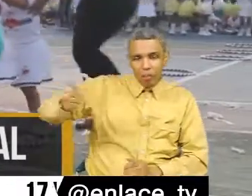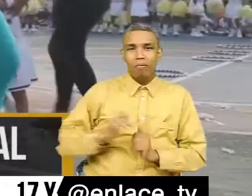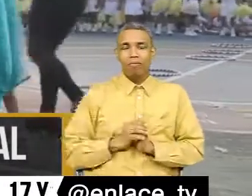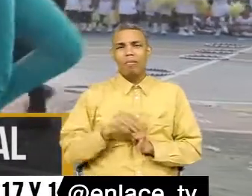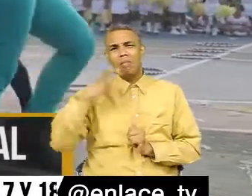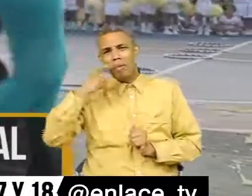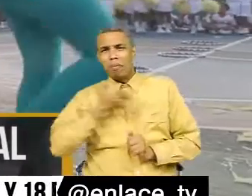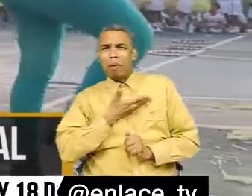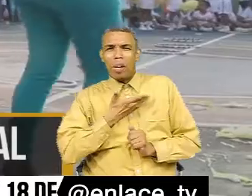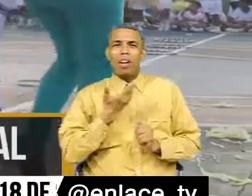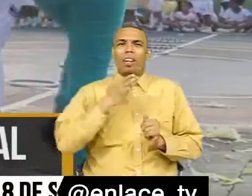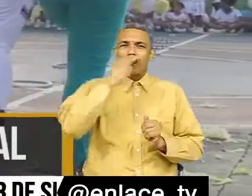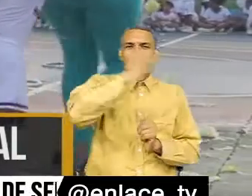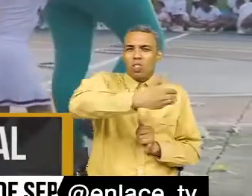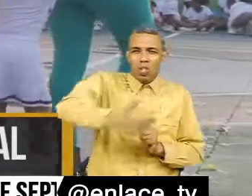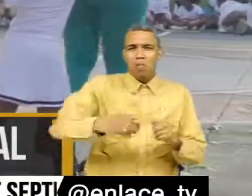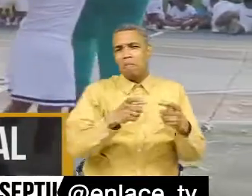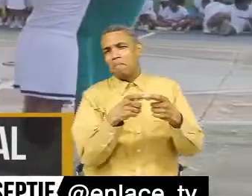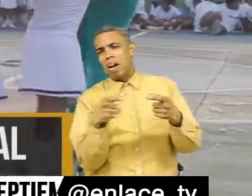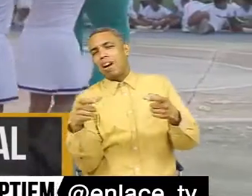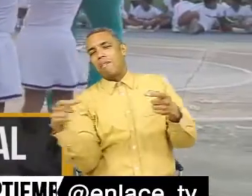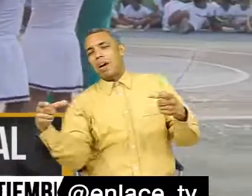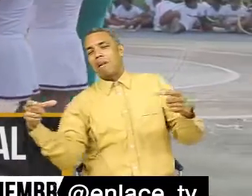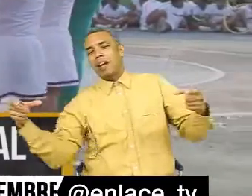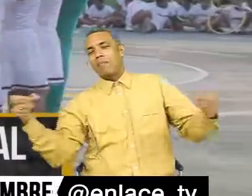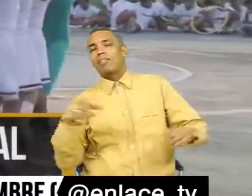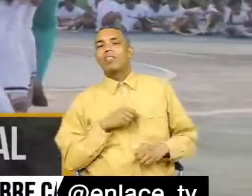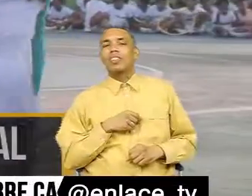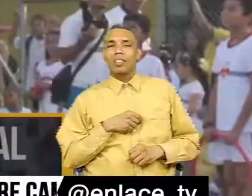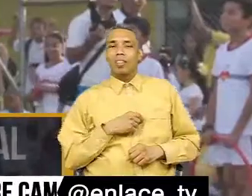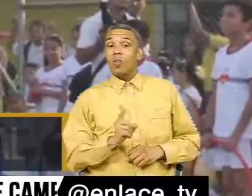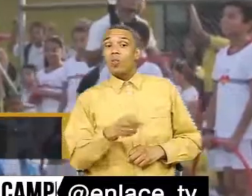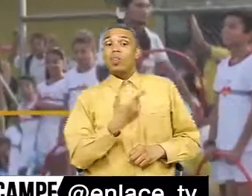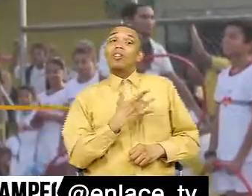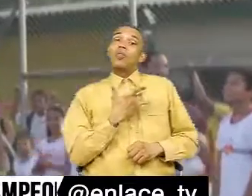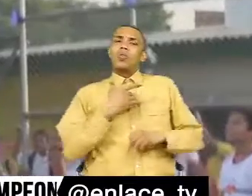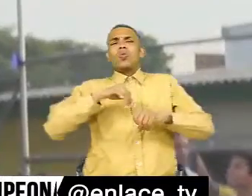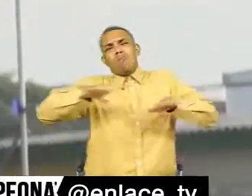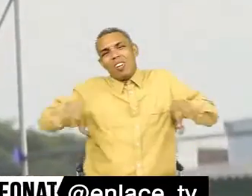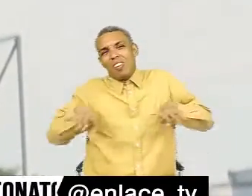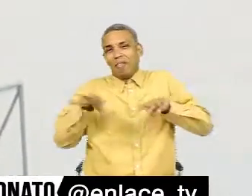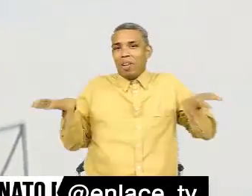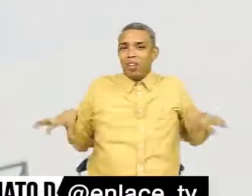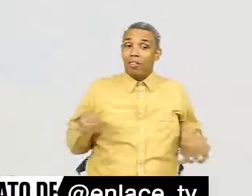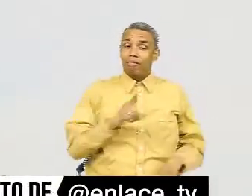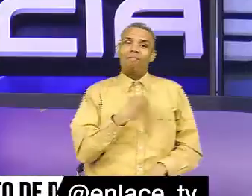familia y comunidad educativa resumieron de manera satisfactoria el desarrollo de las actividades.